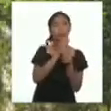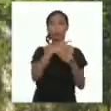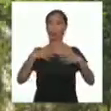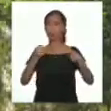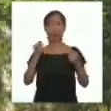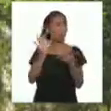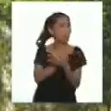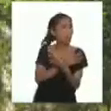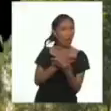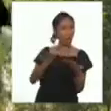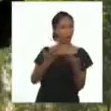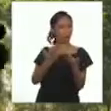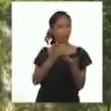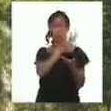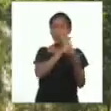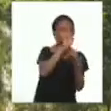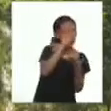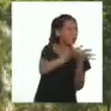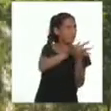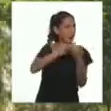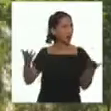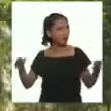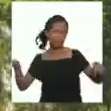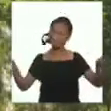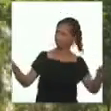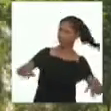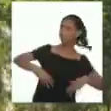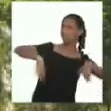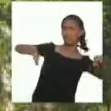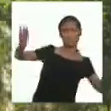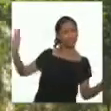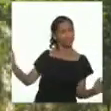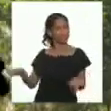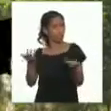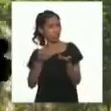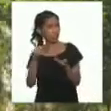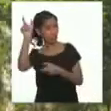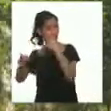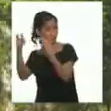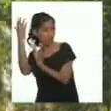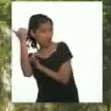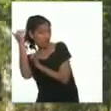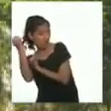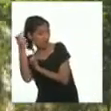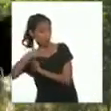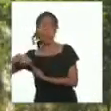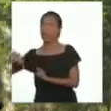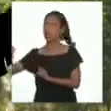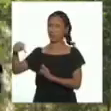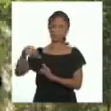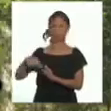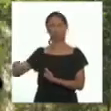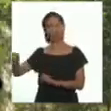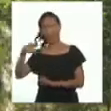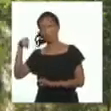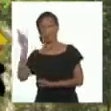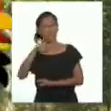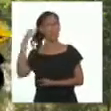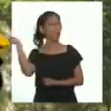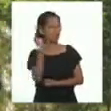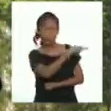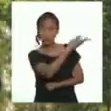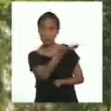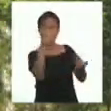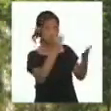a la salud, menos a la educación. Es decir, los españoles cometían muchos abusos